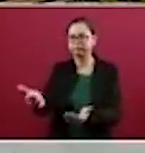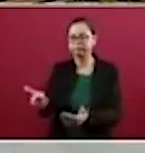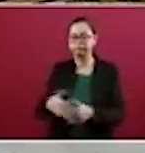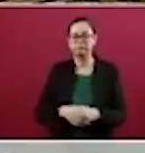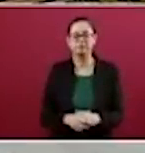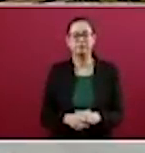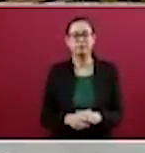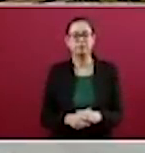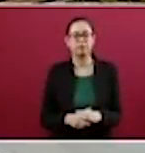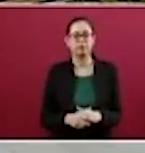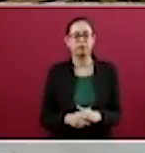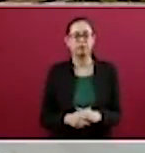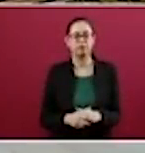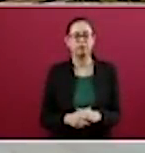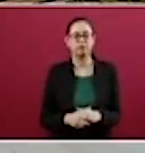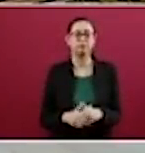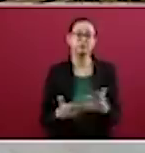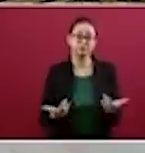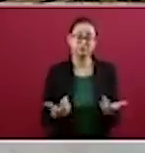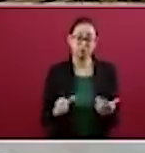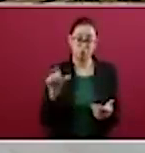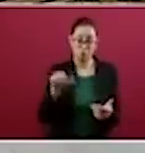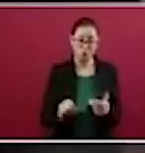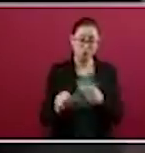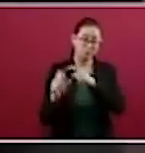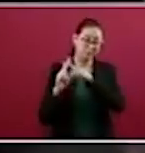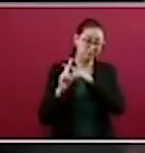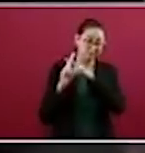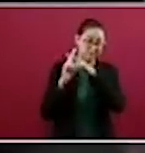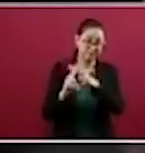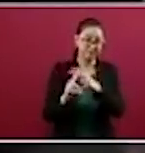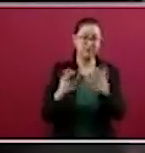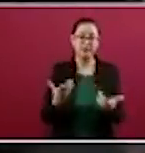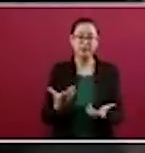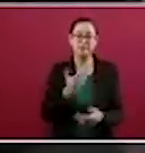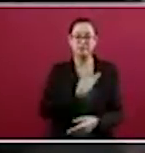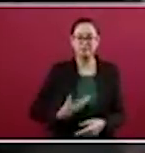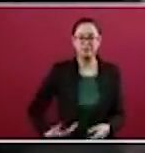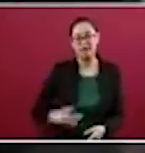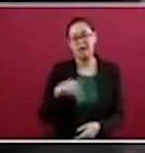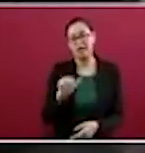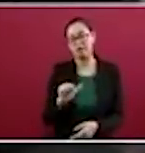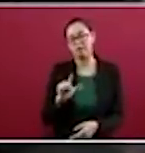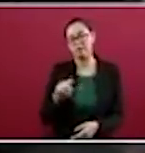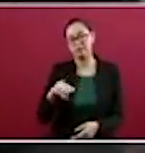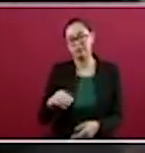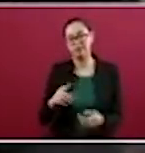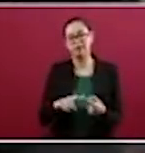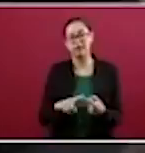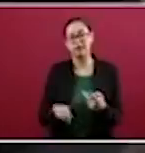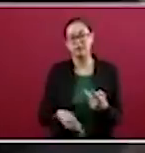eso, en homenaje a Adolfo López Mateos,